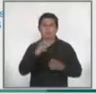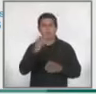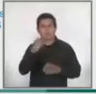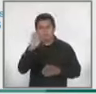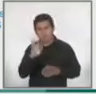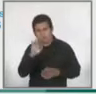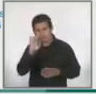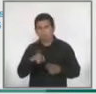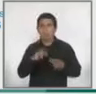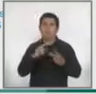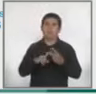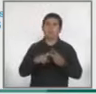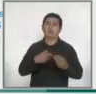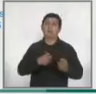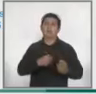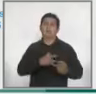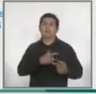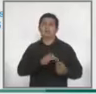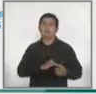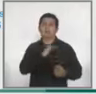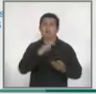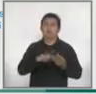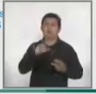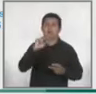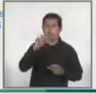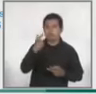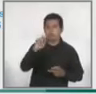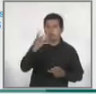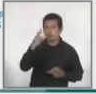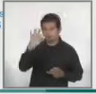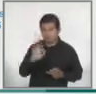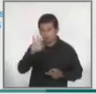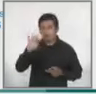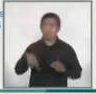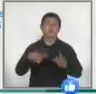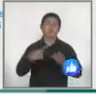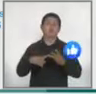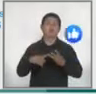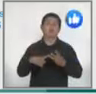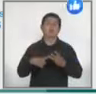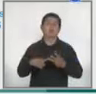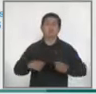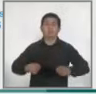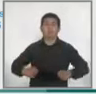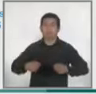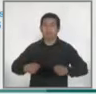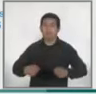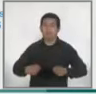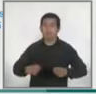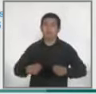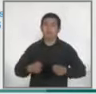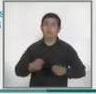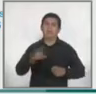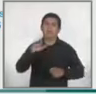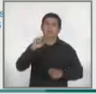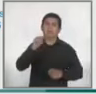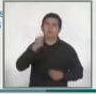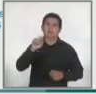39%, hipertensión arterial con un 37.4%, la obesidad con